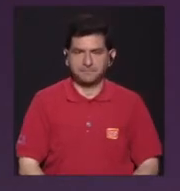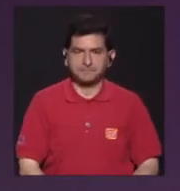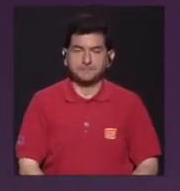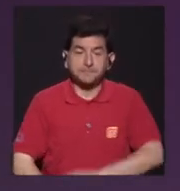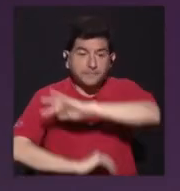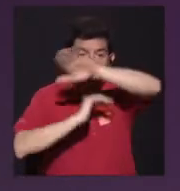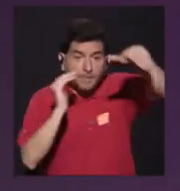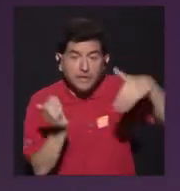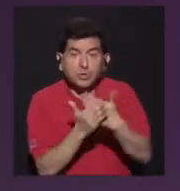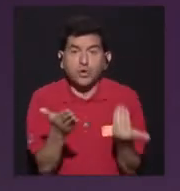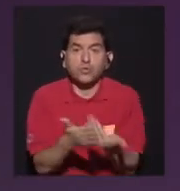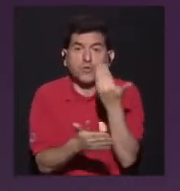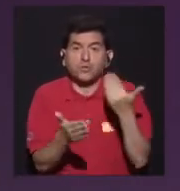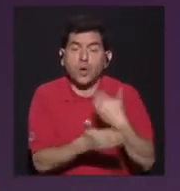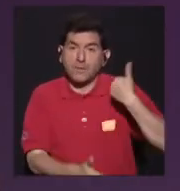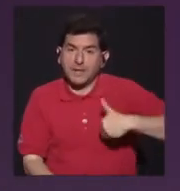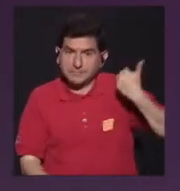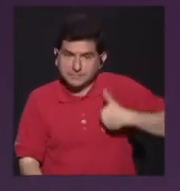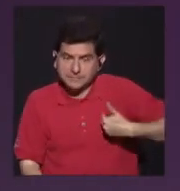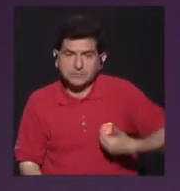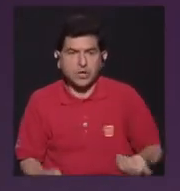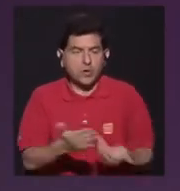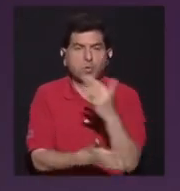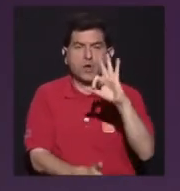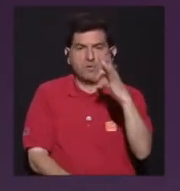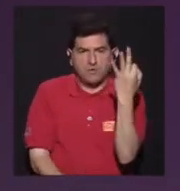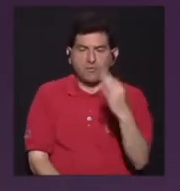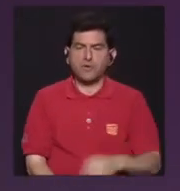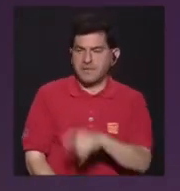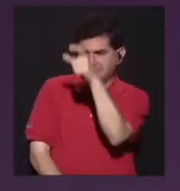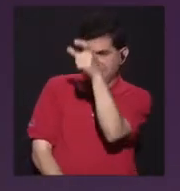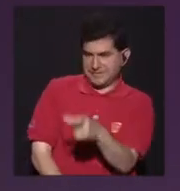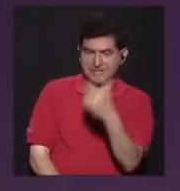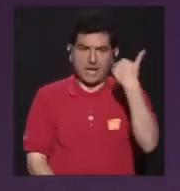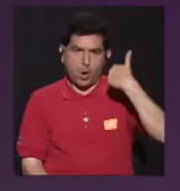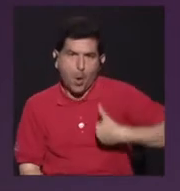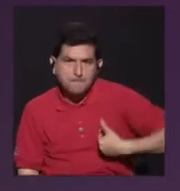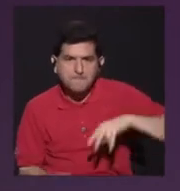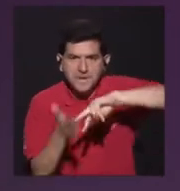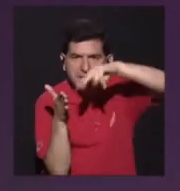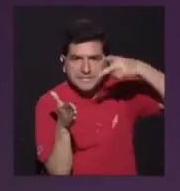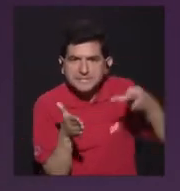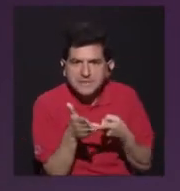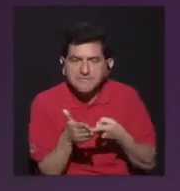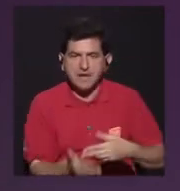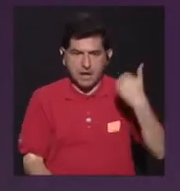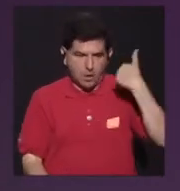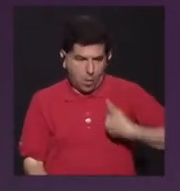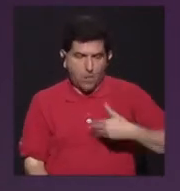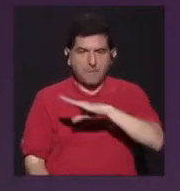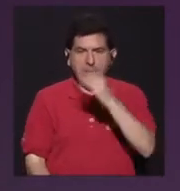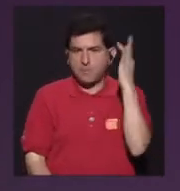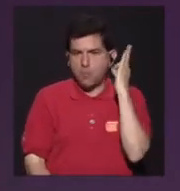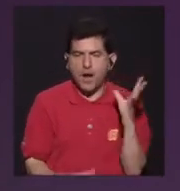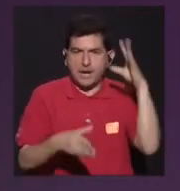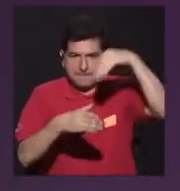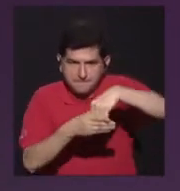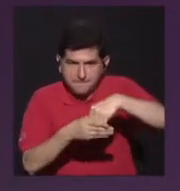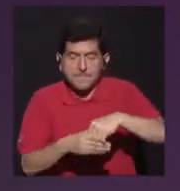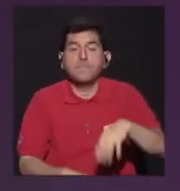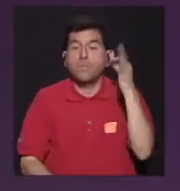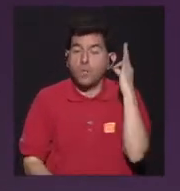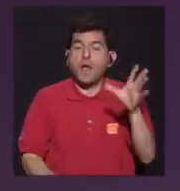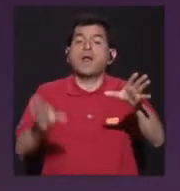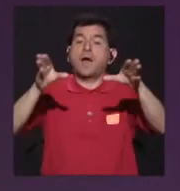que todas estas nuevas masculinidades o nuevas formas de ser hombre involucran tanto al hombre como a la mujer. Es decir, que la mujer también